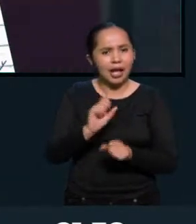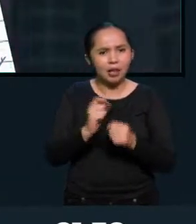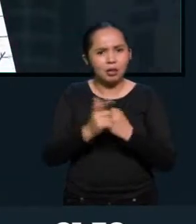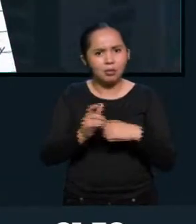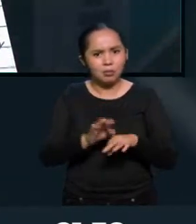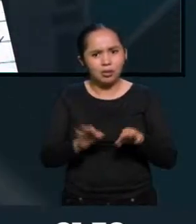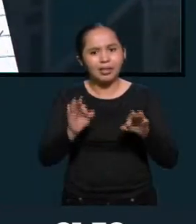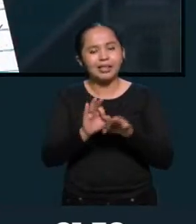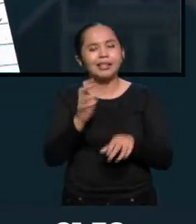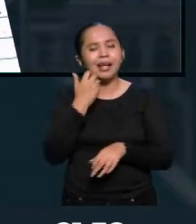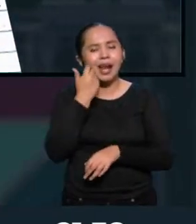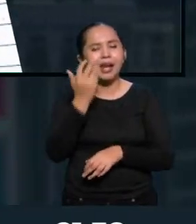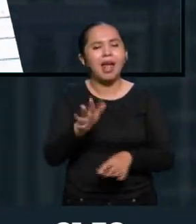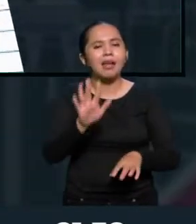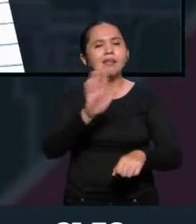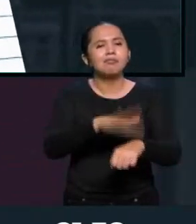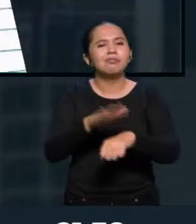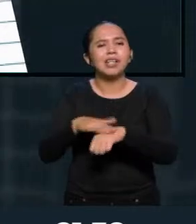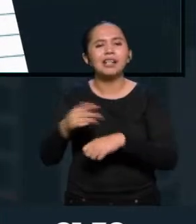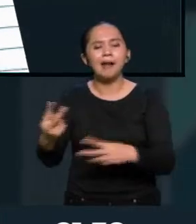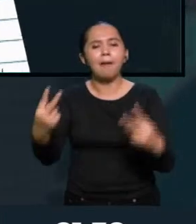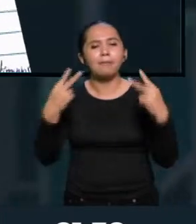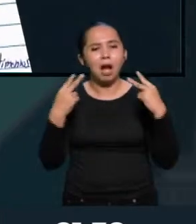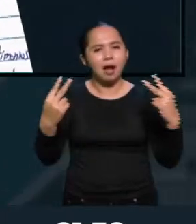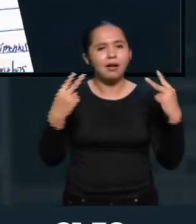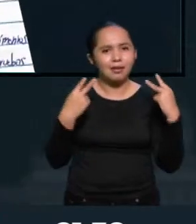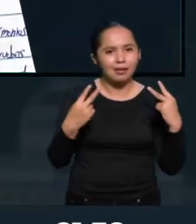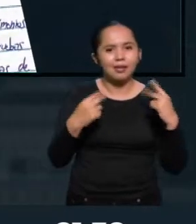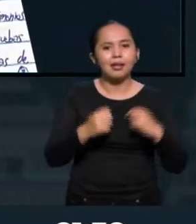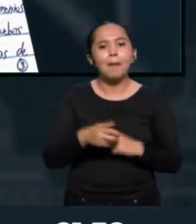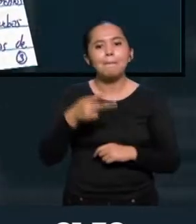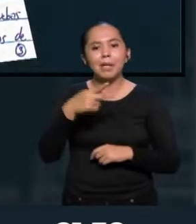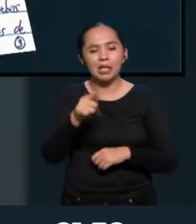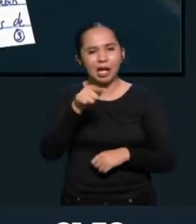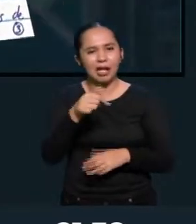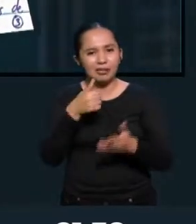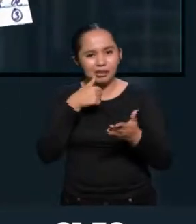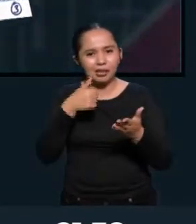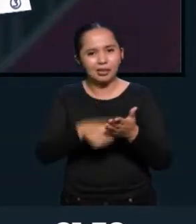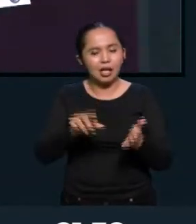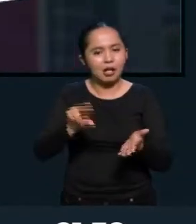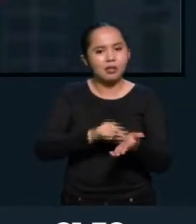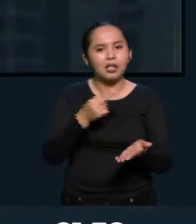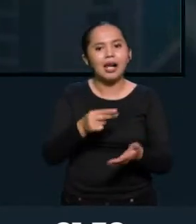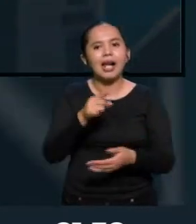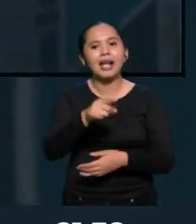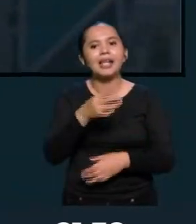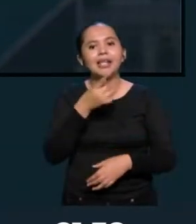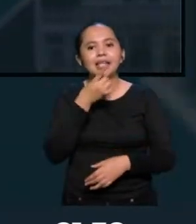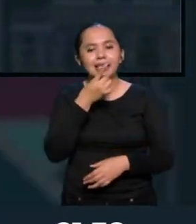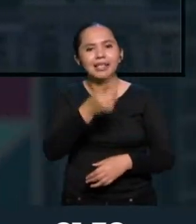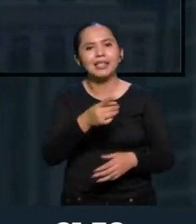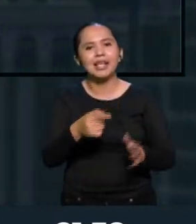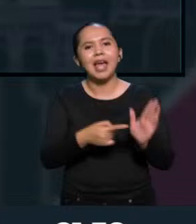que hizo llamar la atención. Incluso cómo firma la carta, lo hace de una forma como para identificarse con los libres